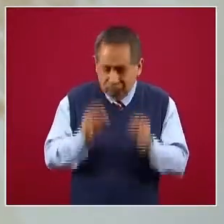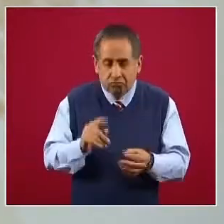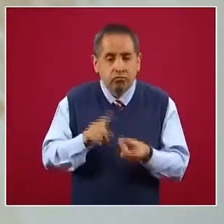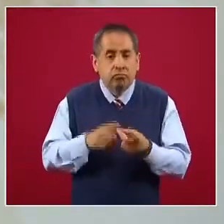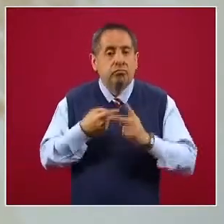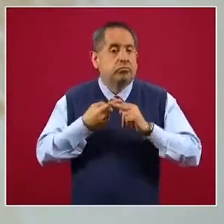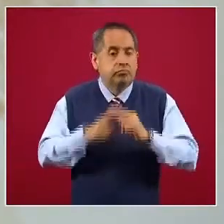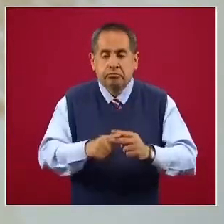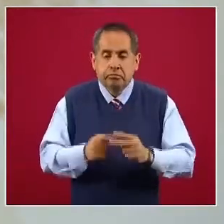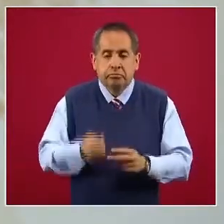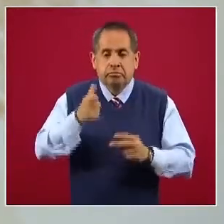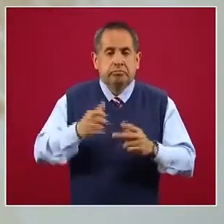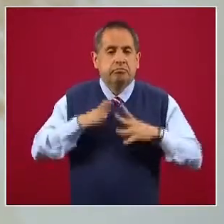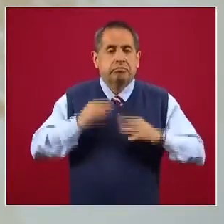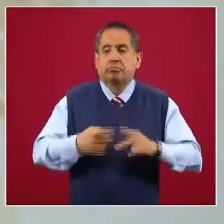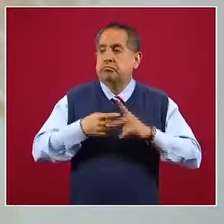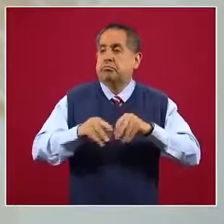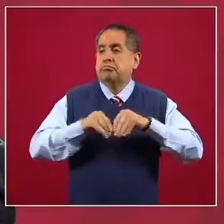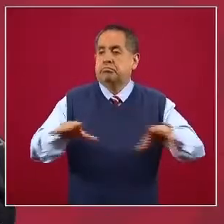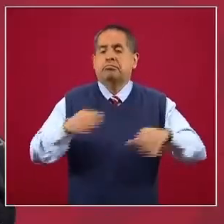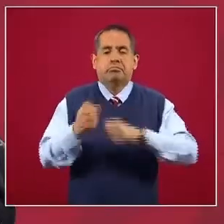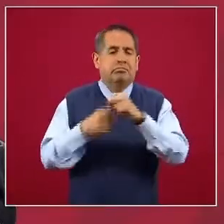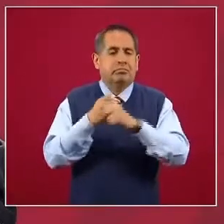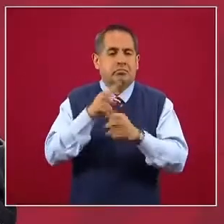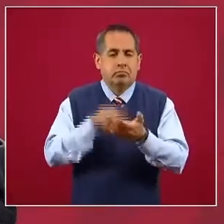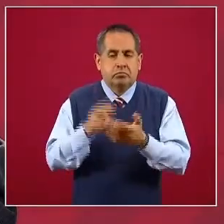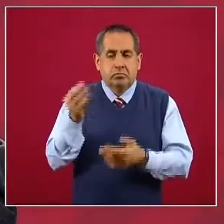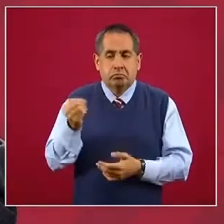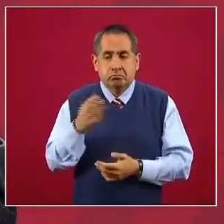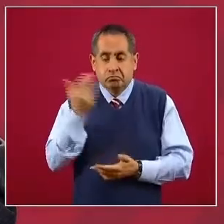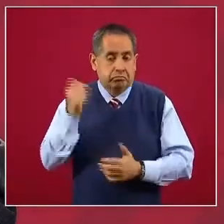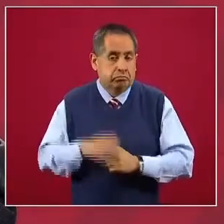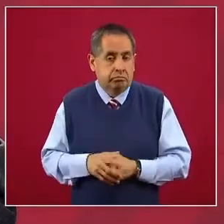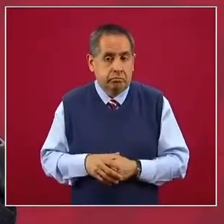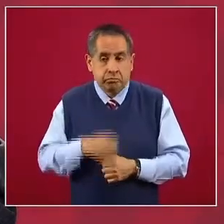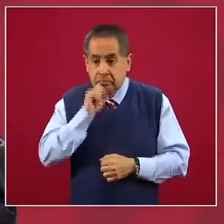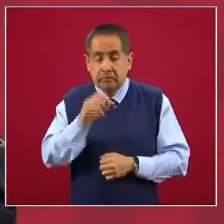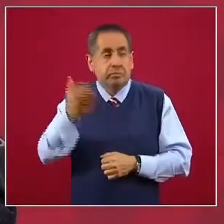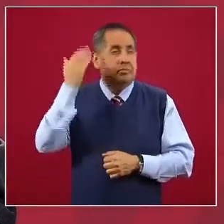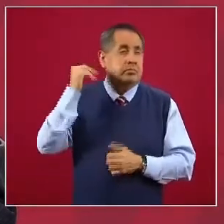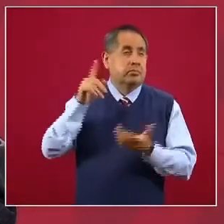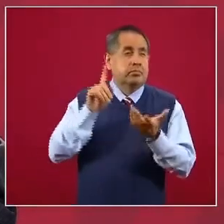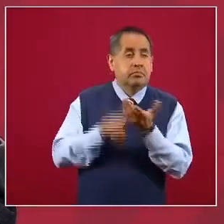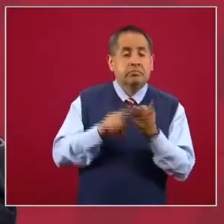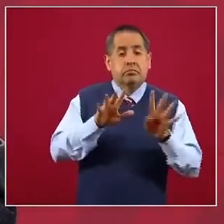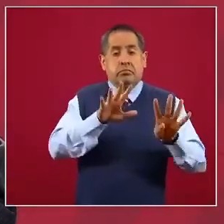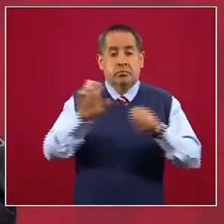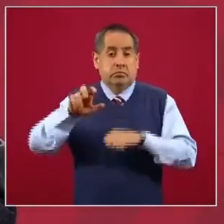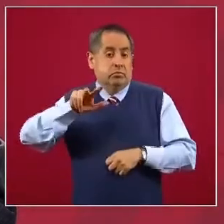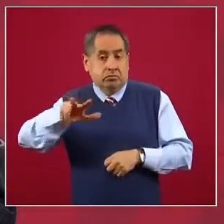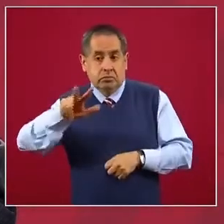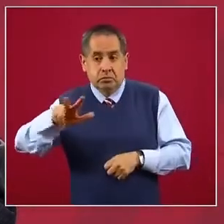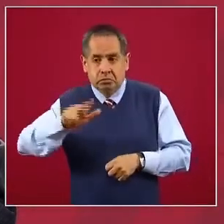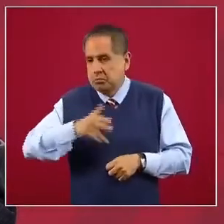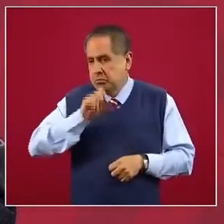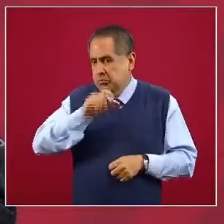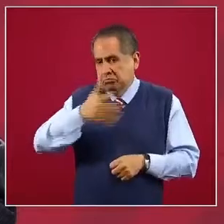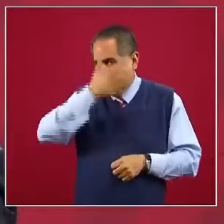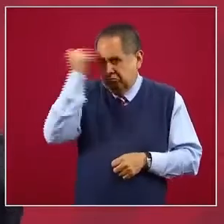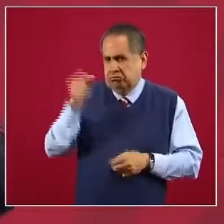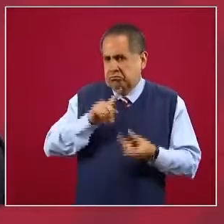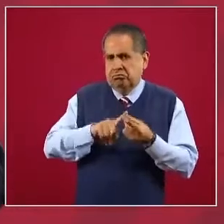empezó la pandemia de influenza 2009, como tampoco se supo la de 1918, que en su momento fue